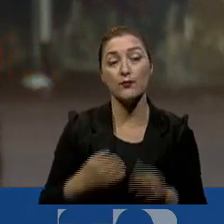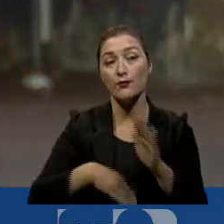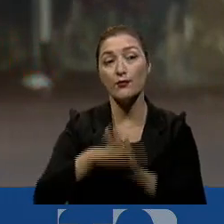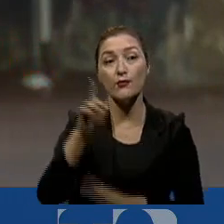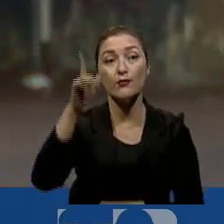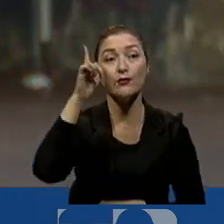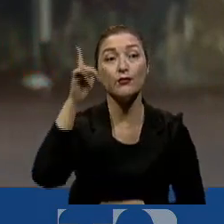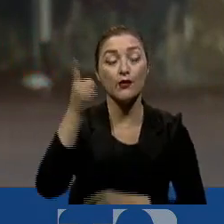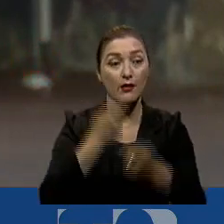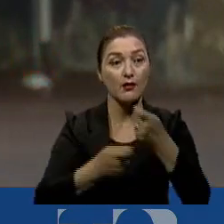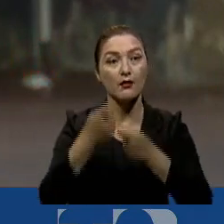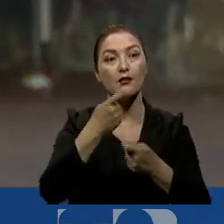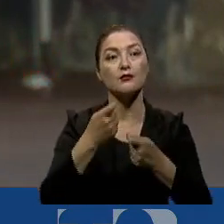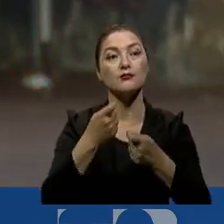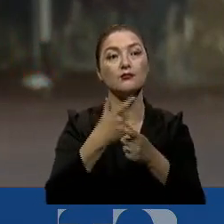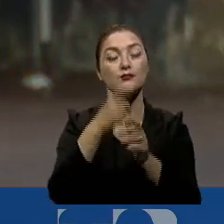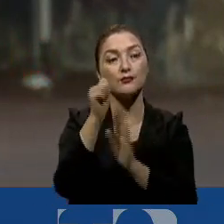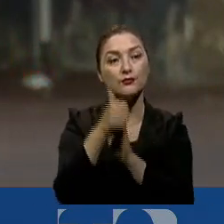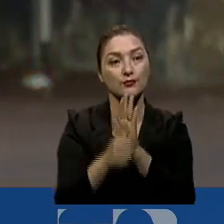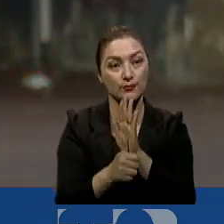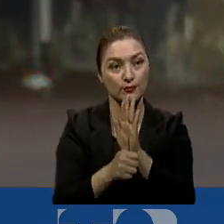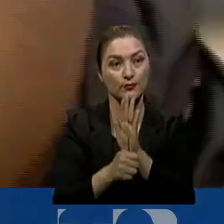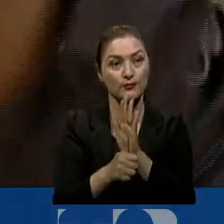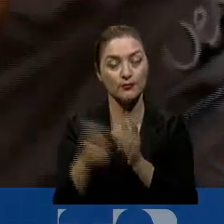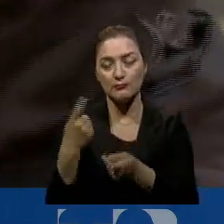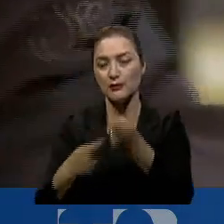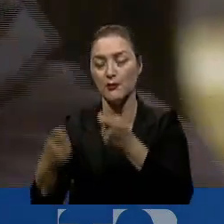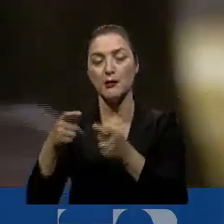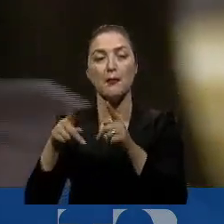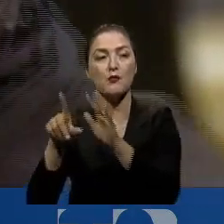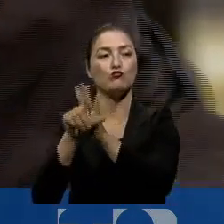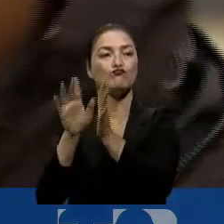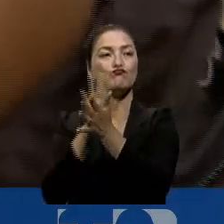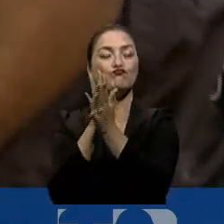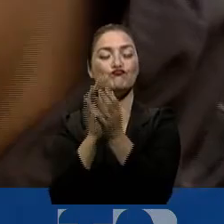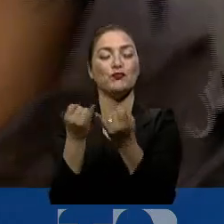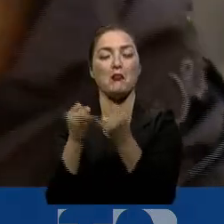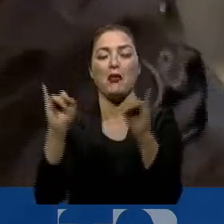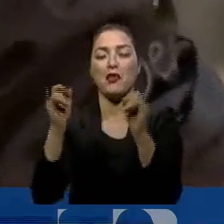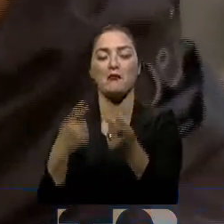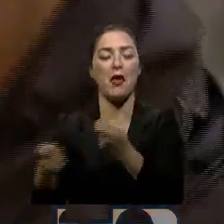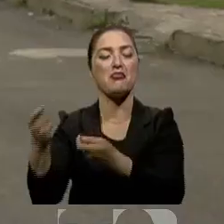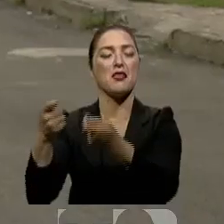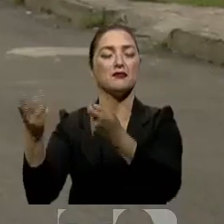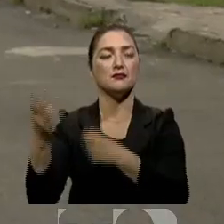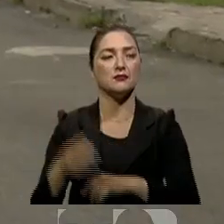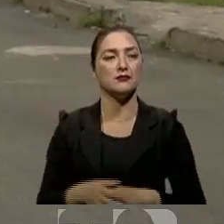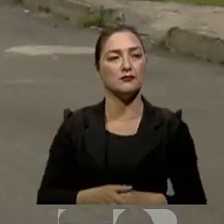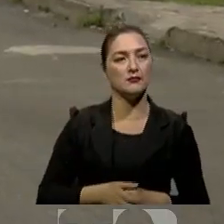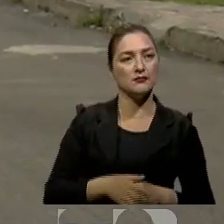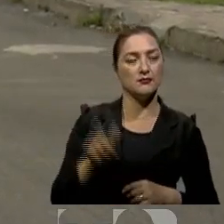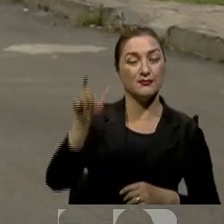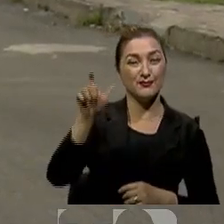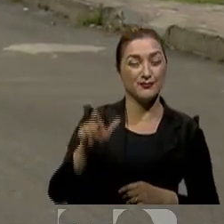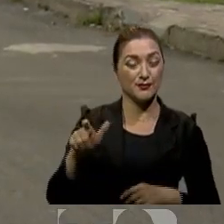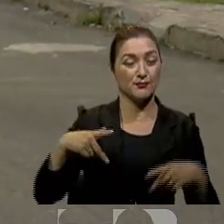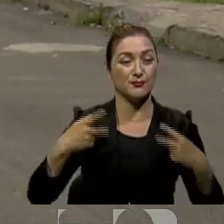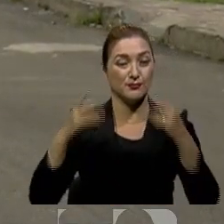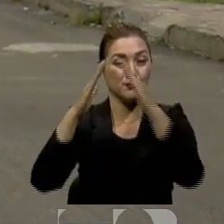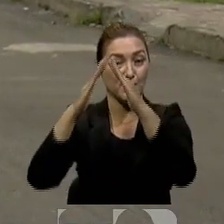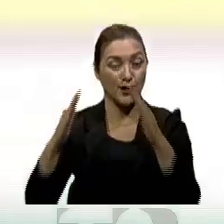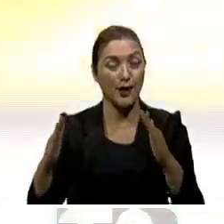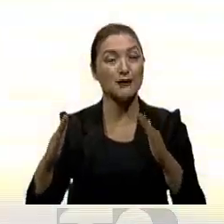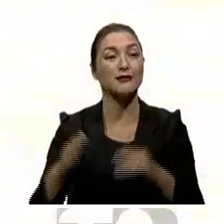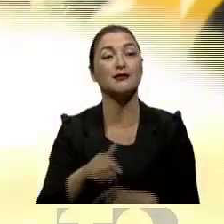la venta libre de licor artesanal, las ventas informales. Nelson Game, otro morador de esta zona, señala que la delincuencia utiliza el